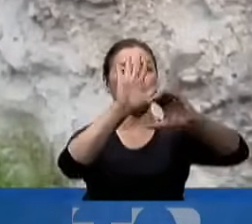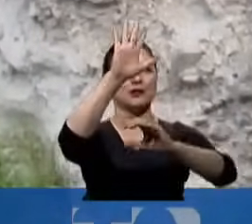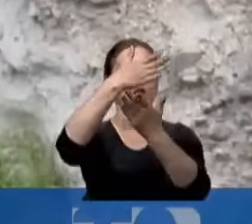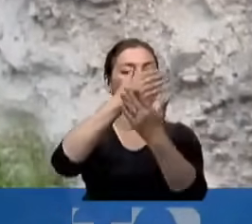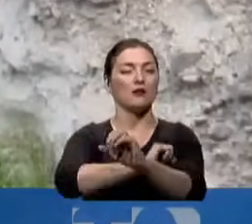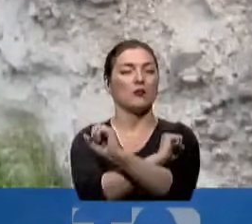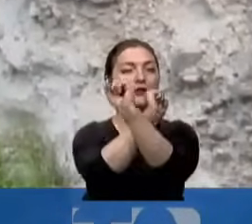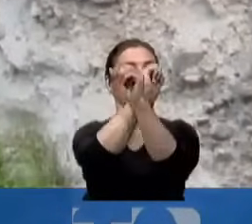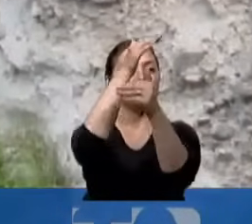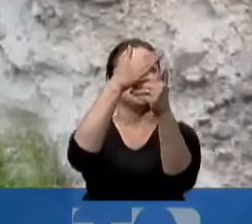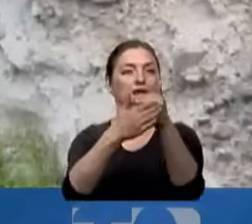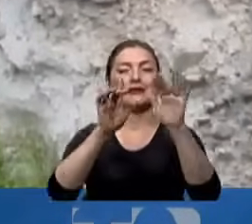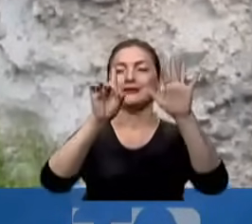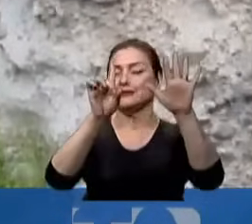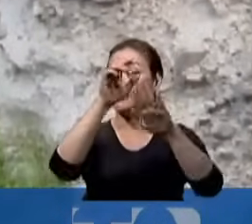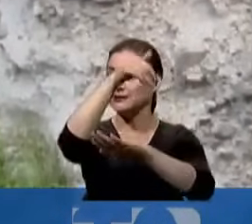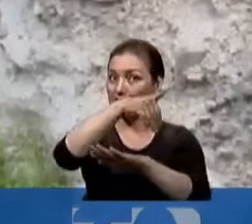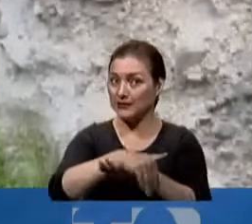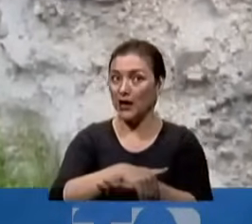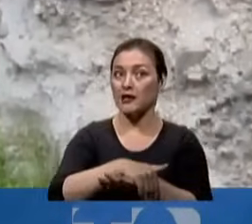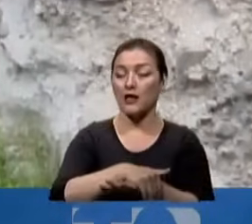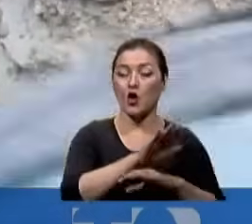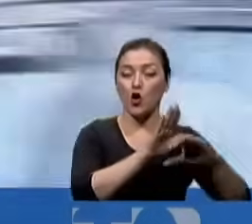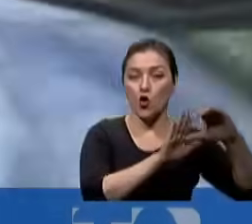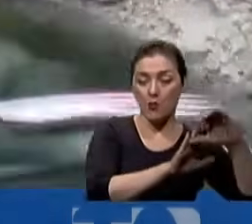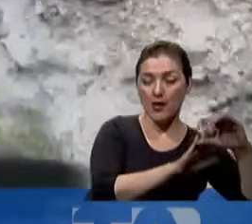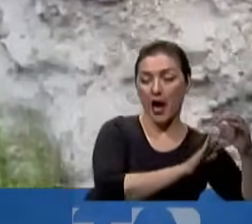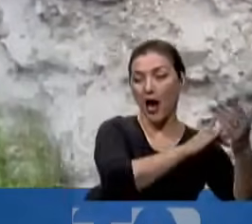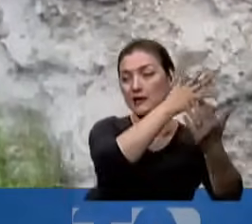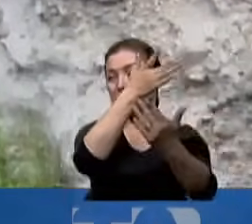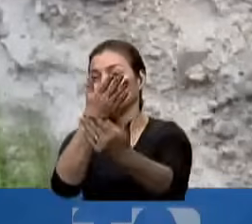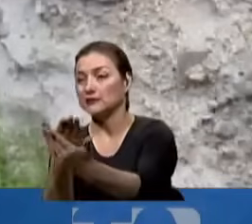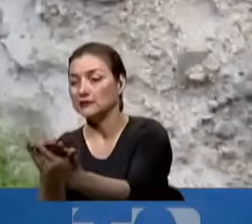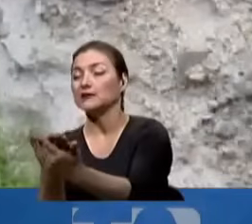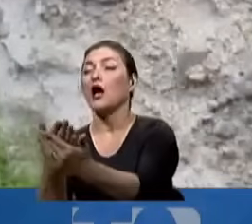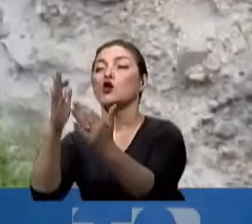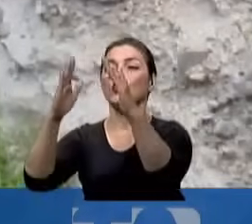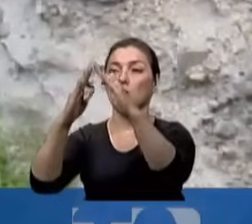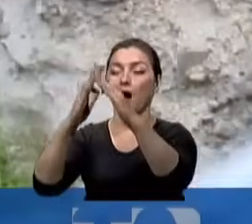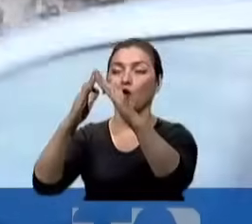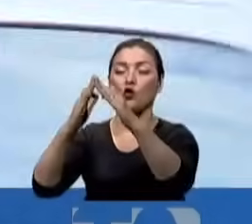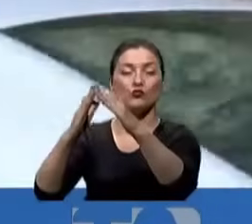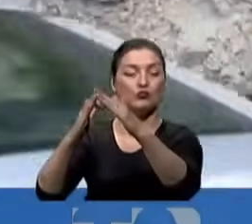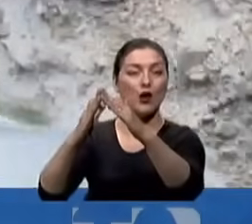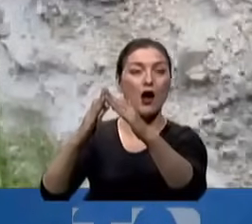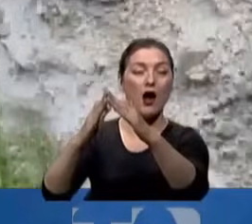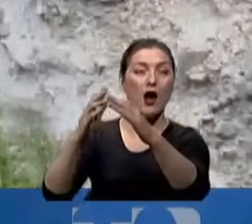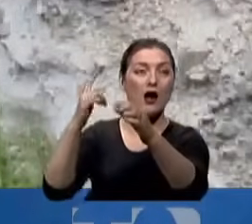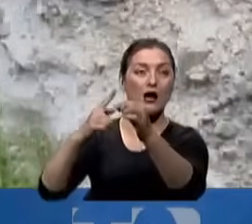6 de la tarde en el sentido Valle de Cumbayá, Valle de Tumbaco a Quito, todo tipo de